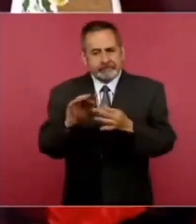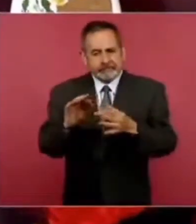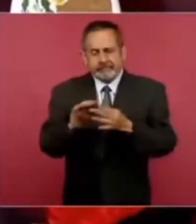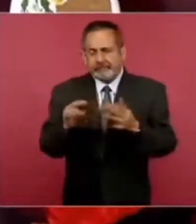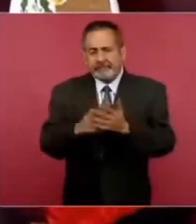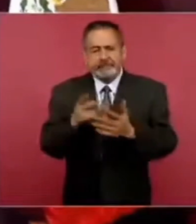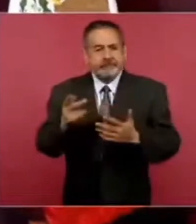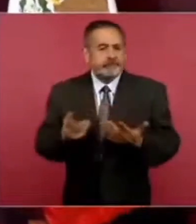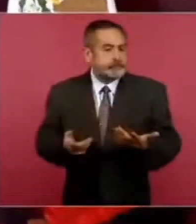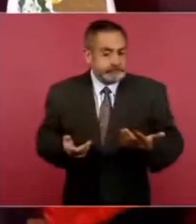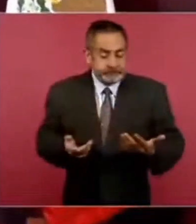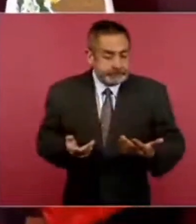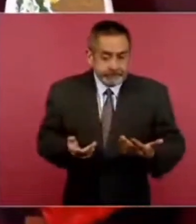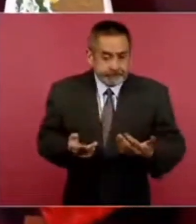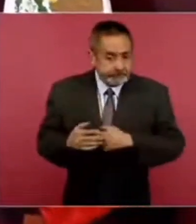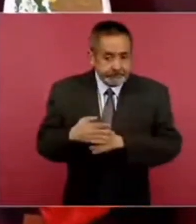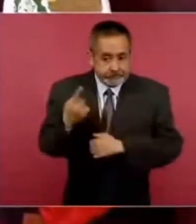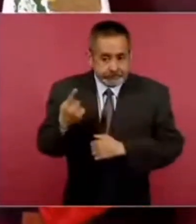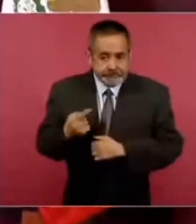Porque